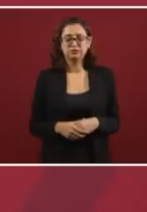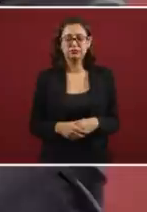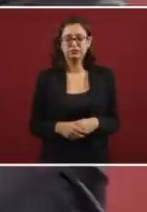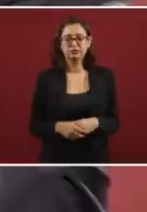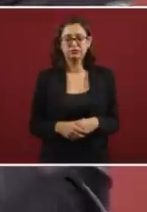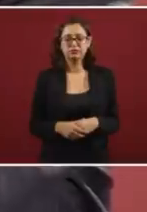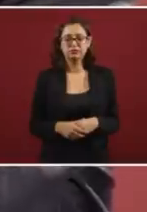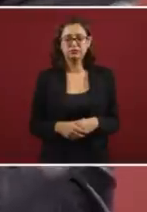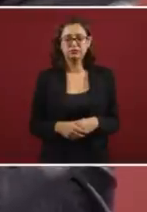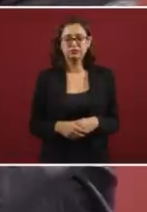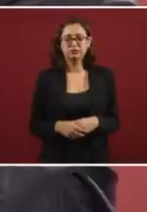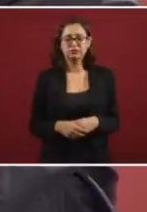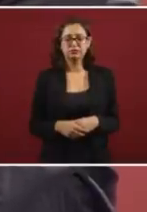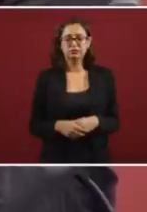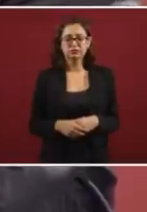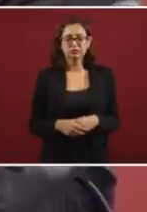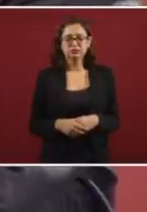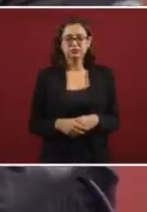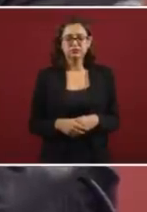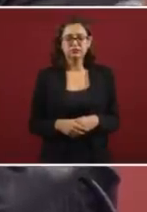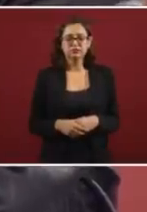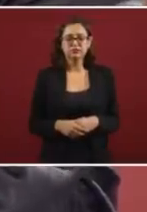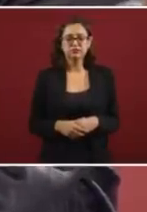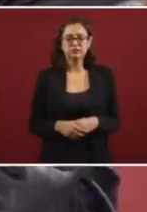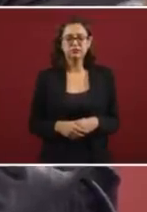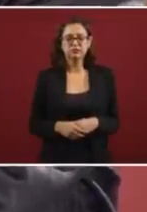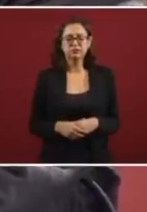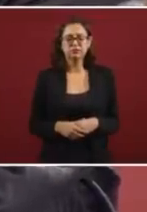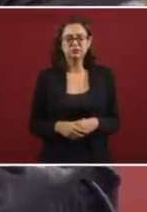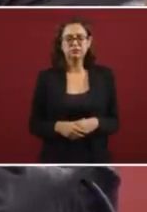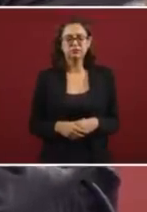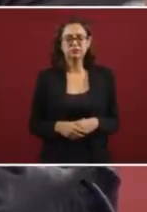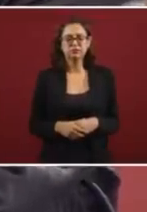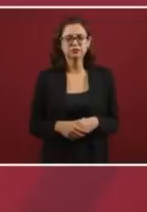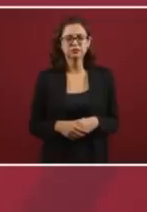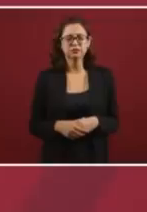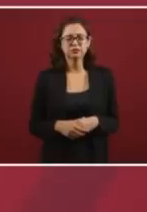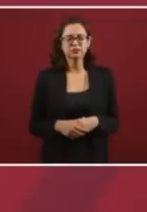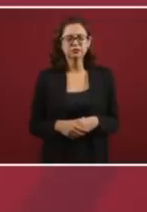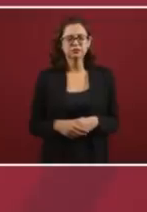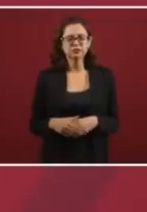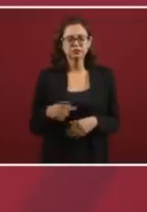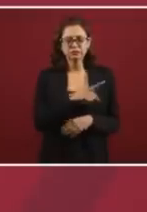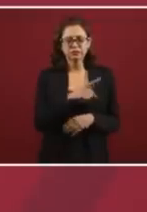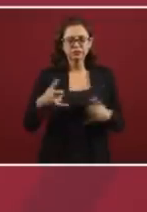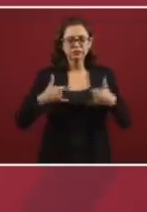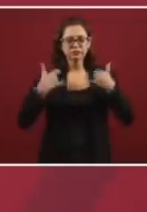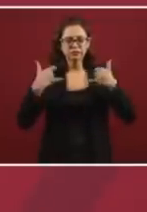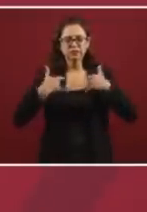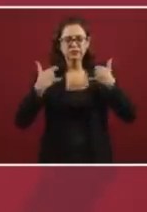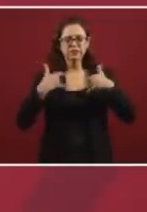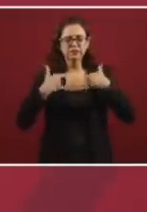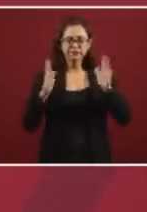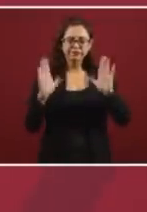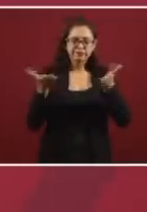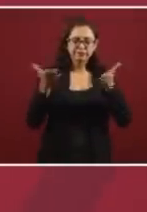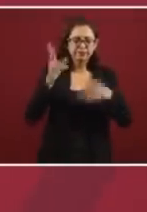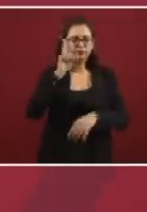en no permitir que los jóvenes caigan en adicciones son